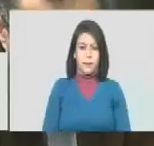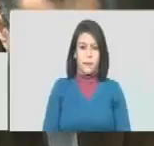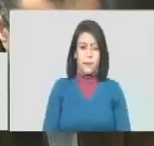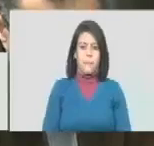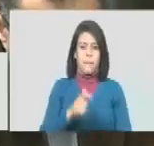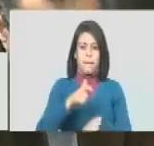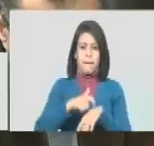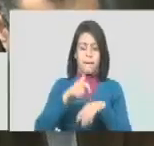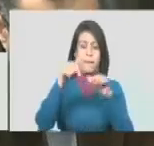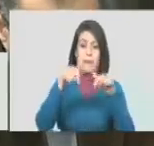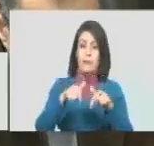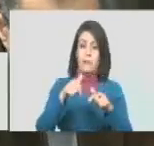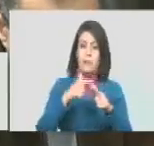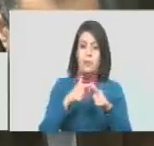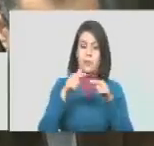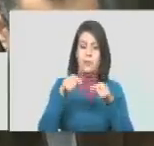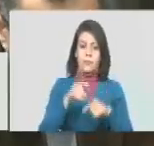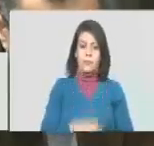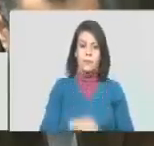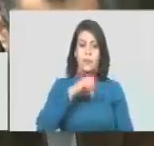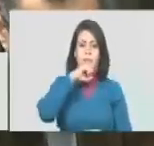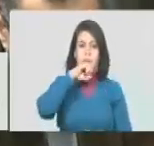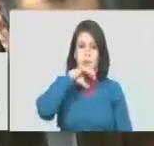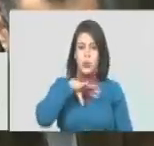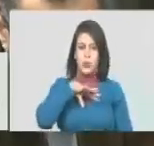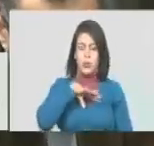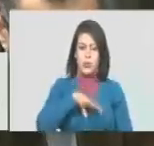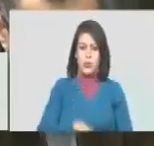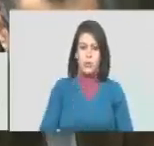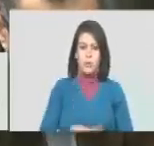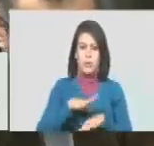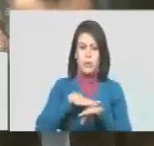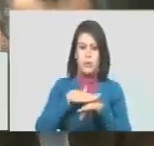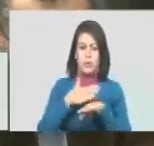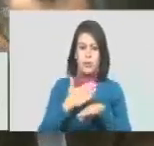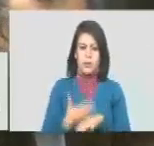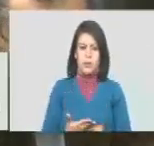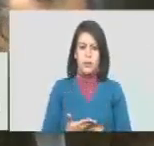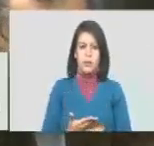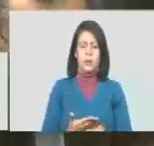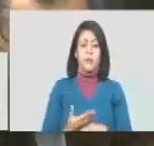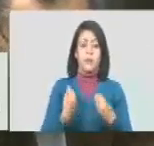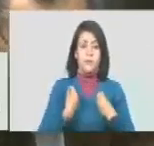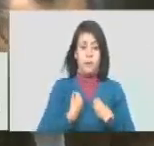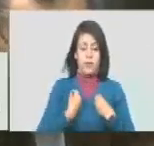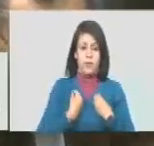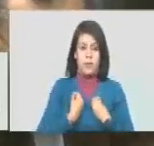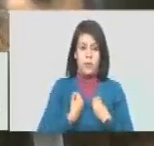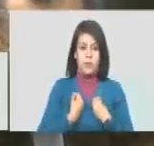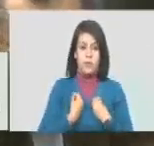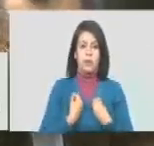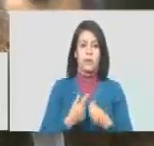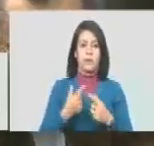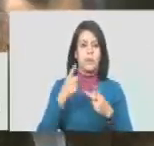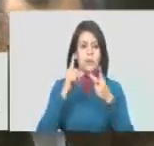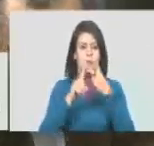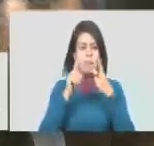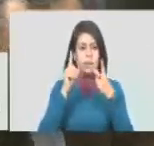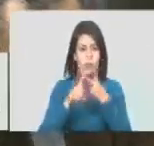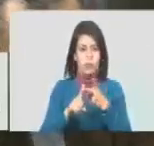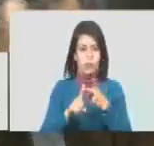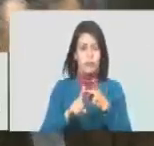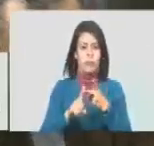estos tiempos de historia, porque estamos viviendo la segunda